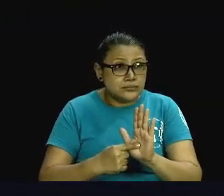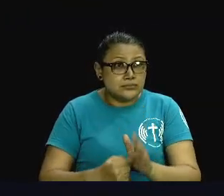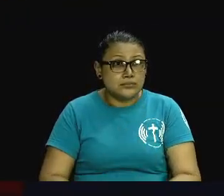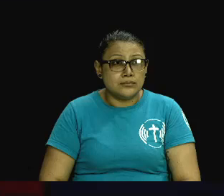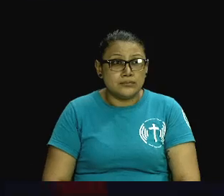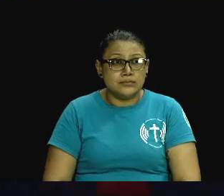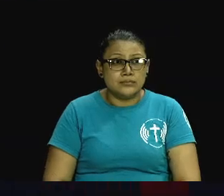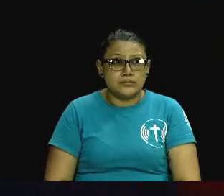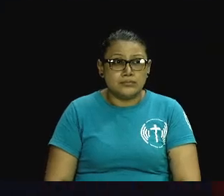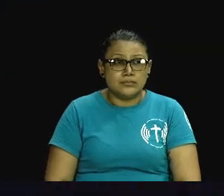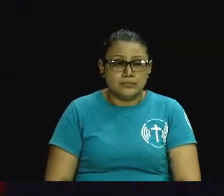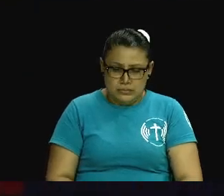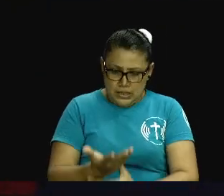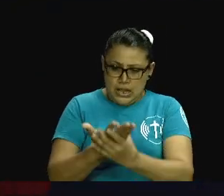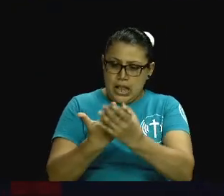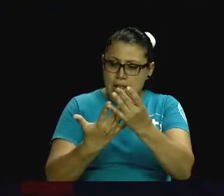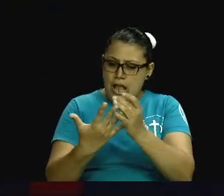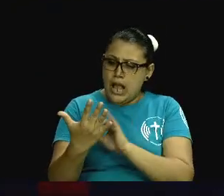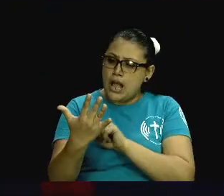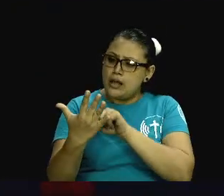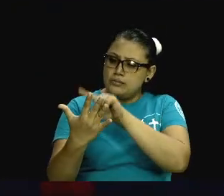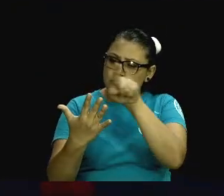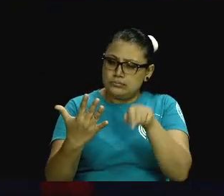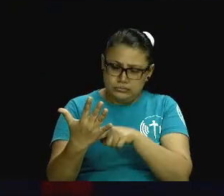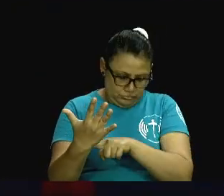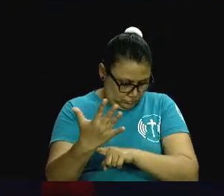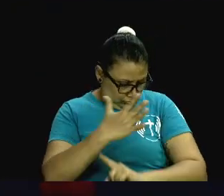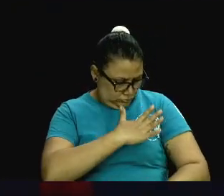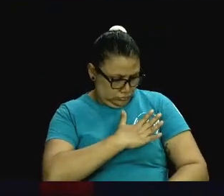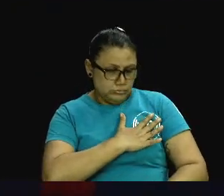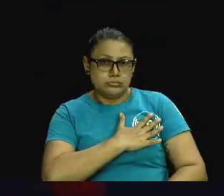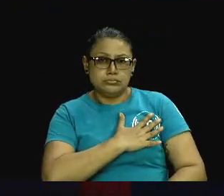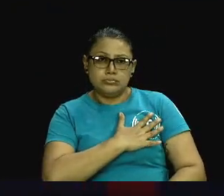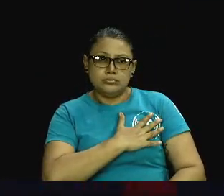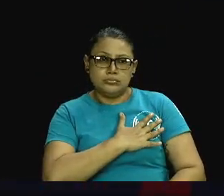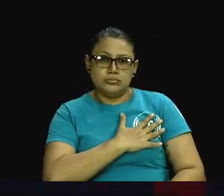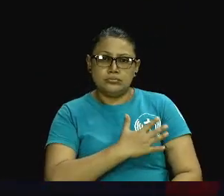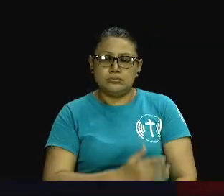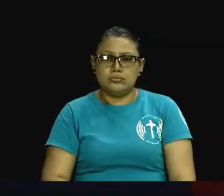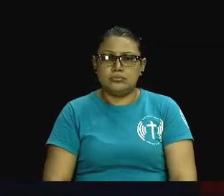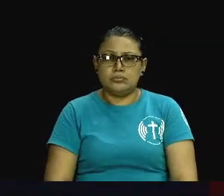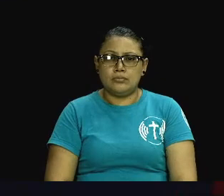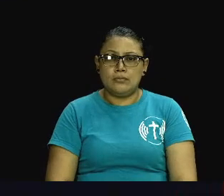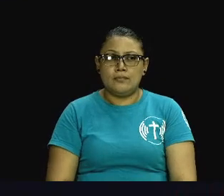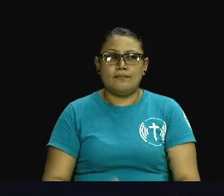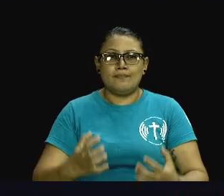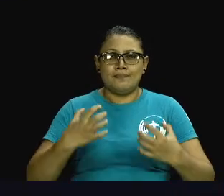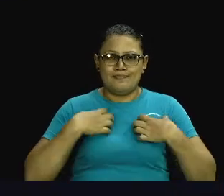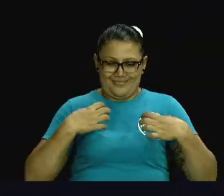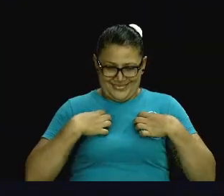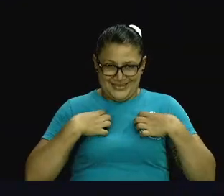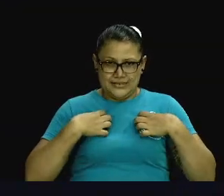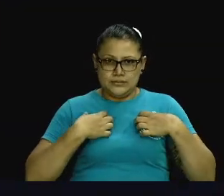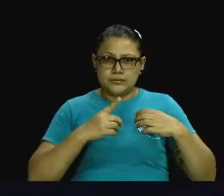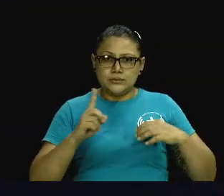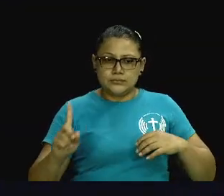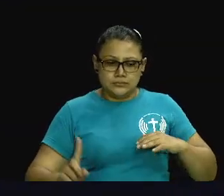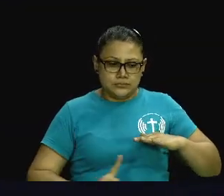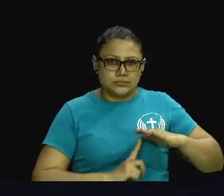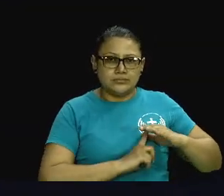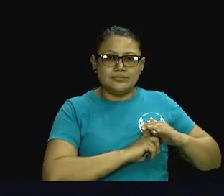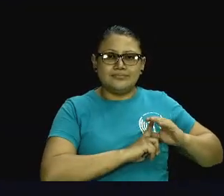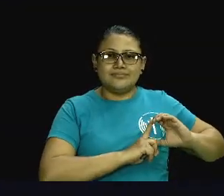es como la palma de nuestra mano que nuestro corazón pero el que habita dentro de nuestro corazón